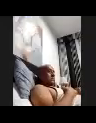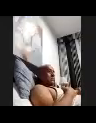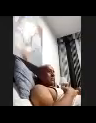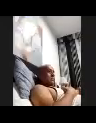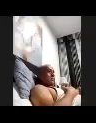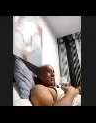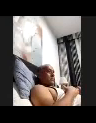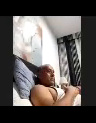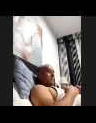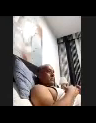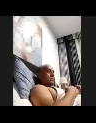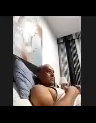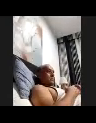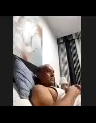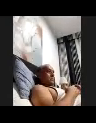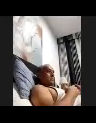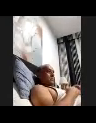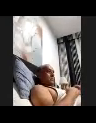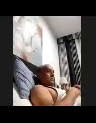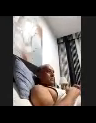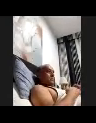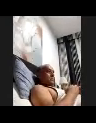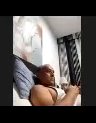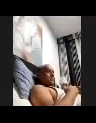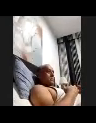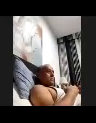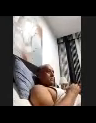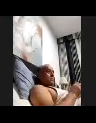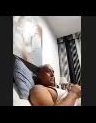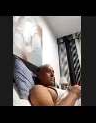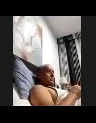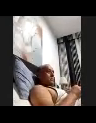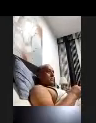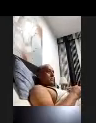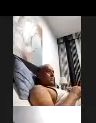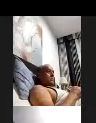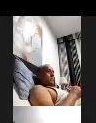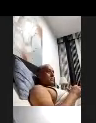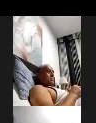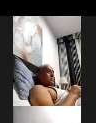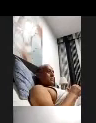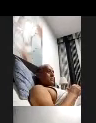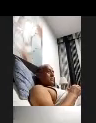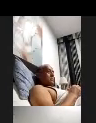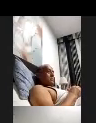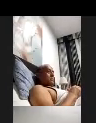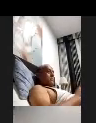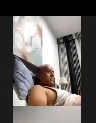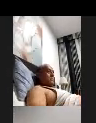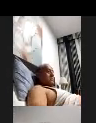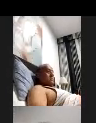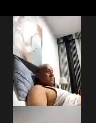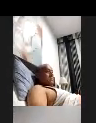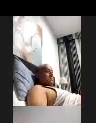vamos a abordarlo y tener su historia clínica adecuada para que podamos nosotros compartirlo con el equipo multidisciplinario.